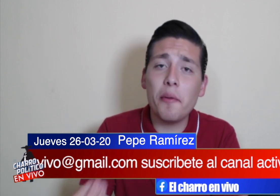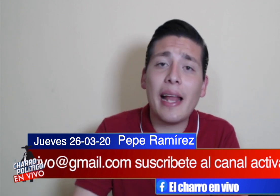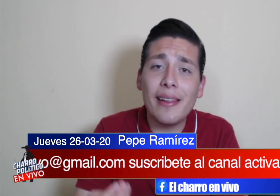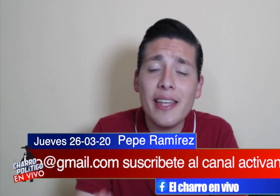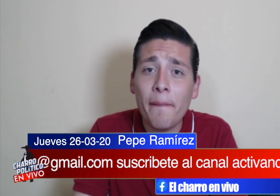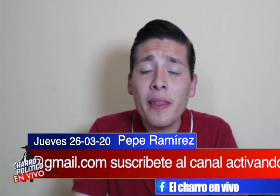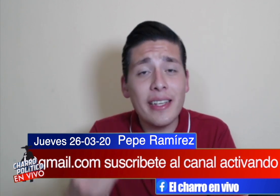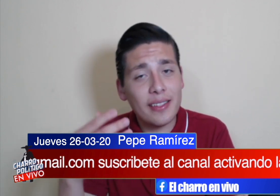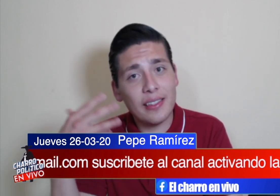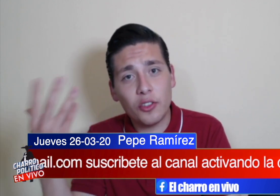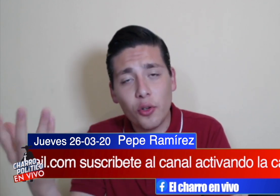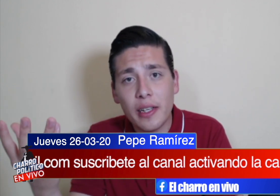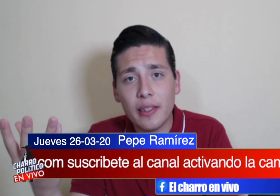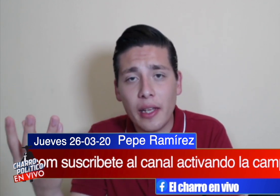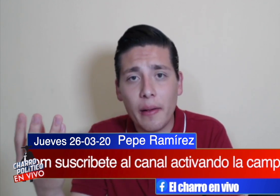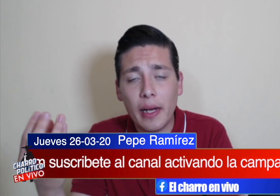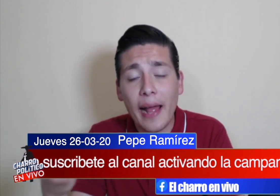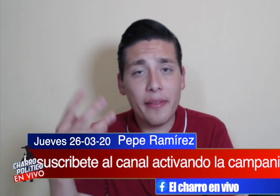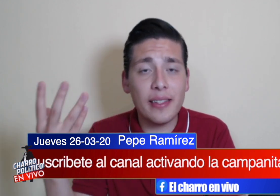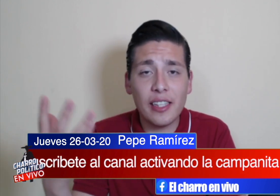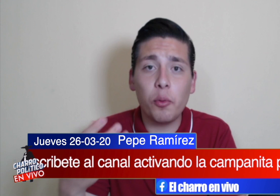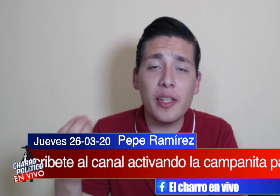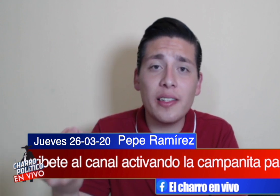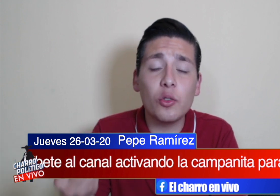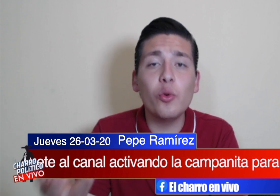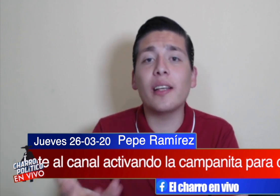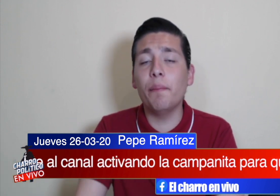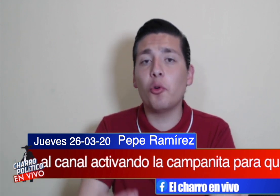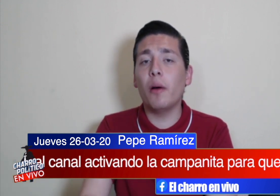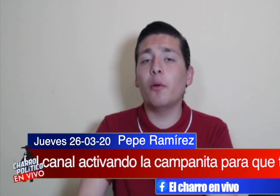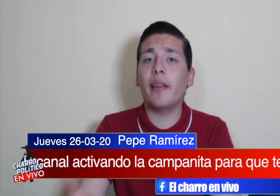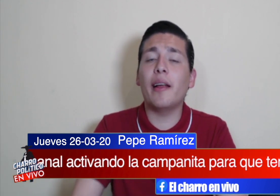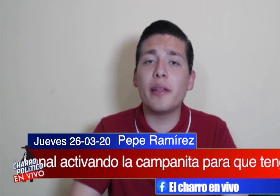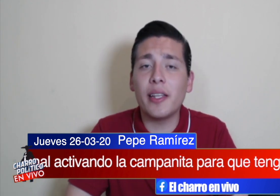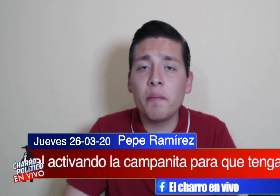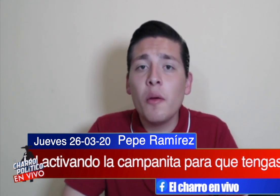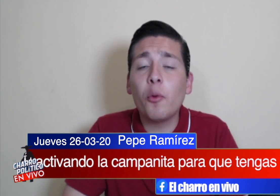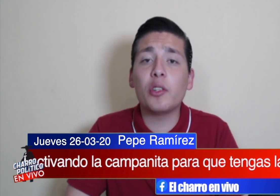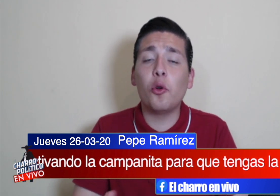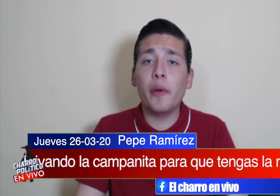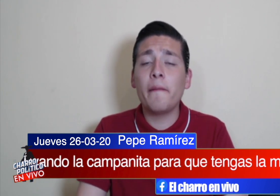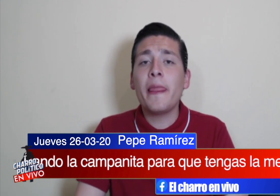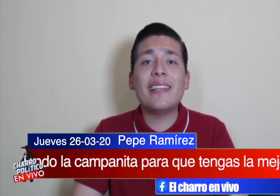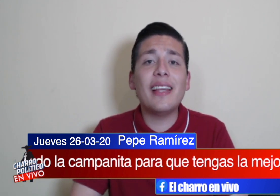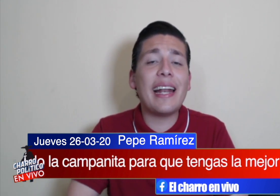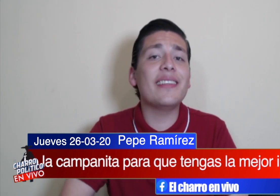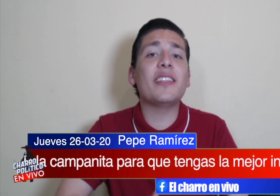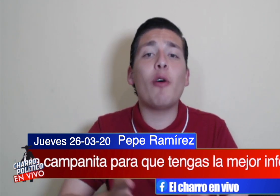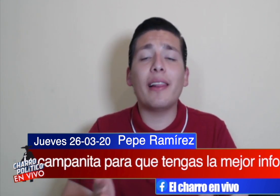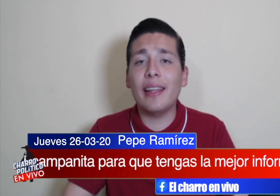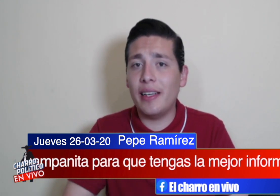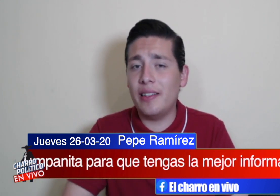subsistir, que viven al día, y estas naciones grandes, estas potencias, nunca se han preocupado verdaderamente por resolver esta